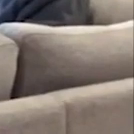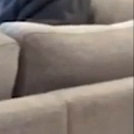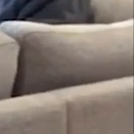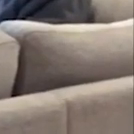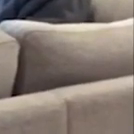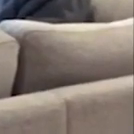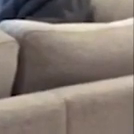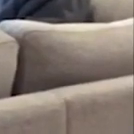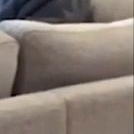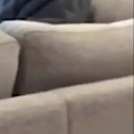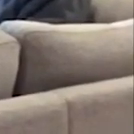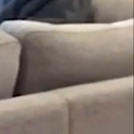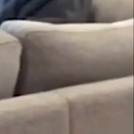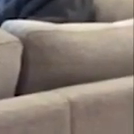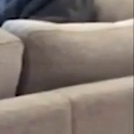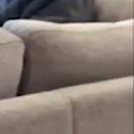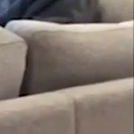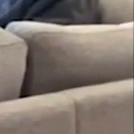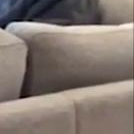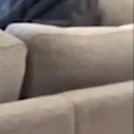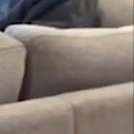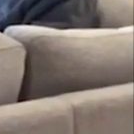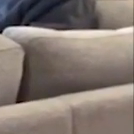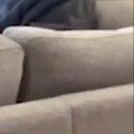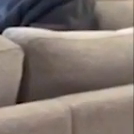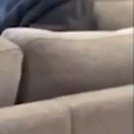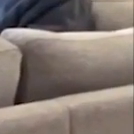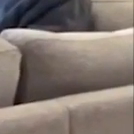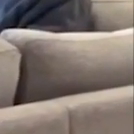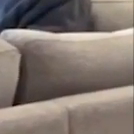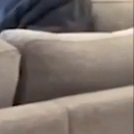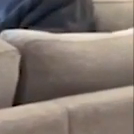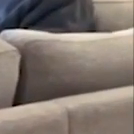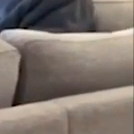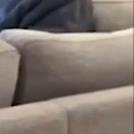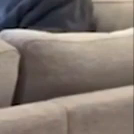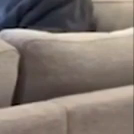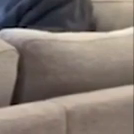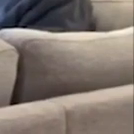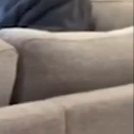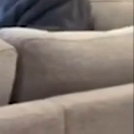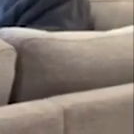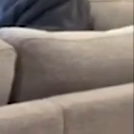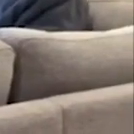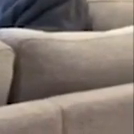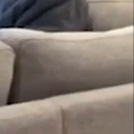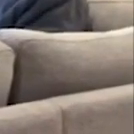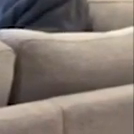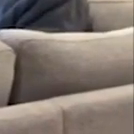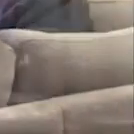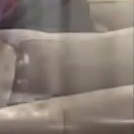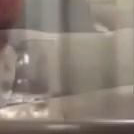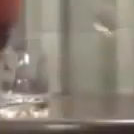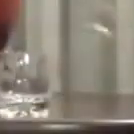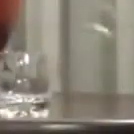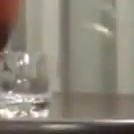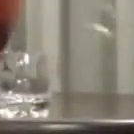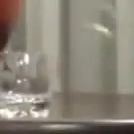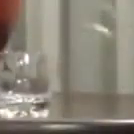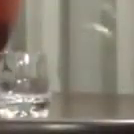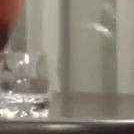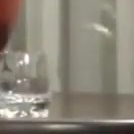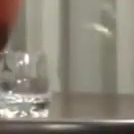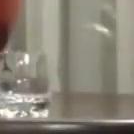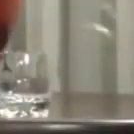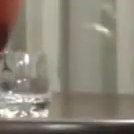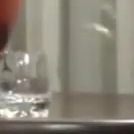de nuevamente estar un domingo en este ciclo de Kikare en persona junto a mi familia. Vamos, Cristian. Muy buenas